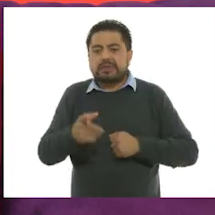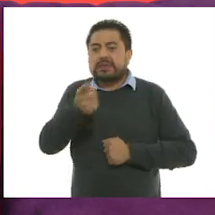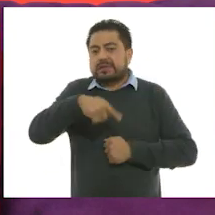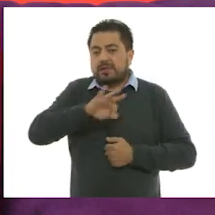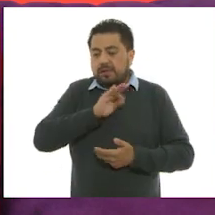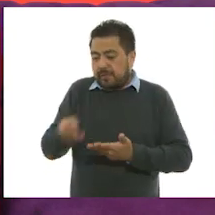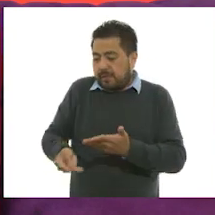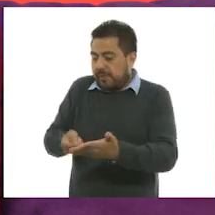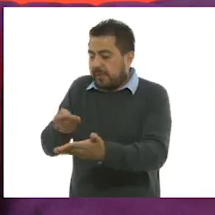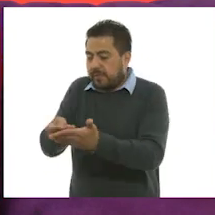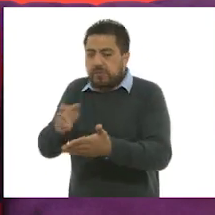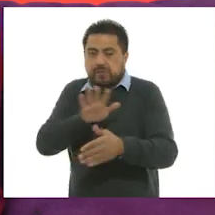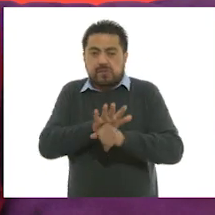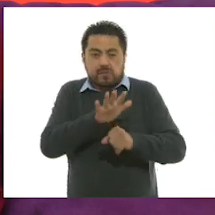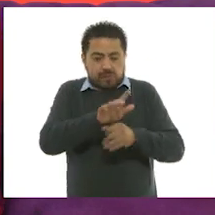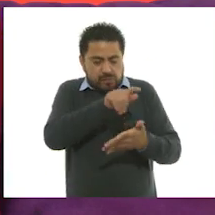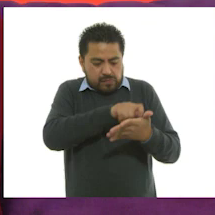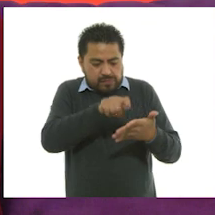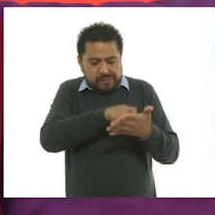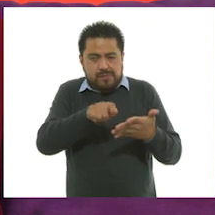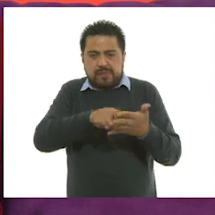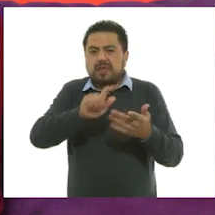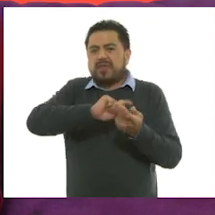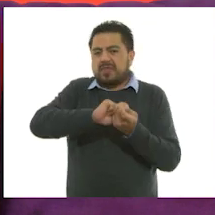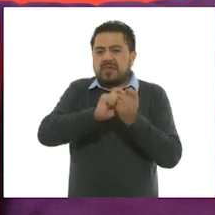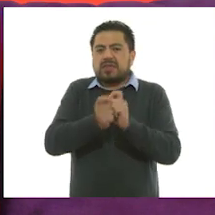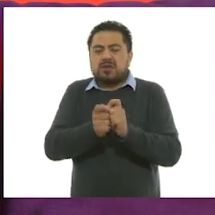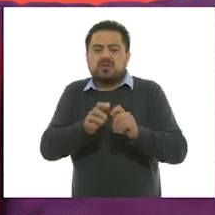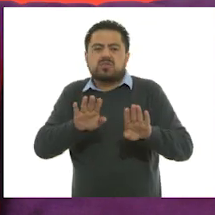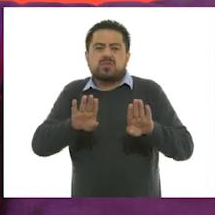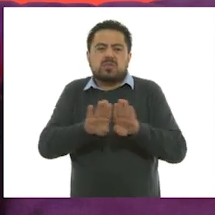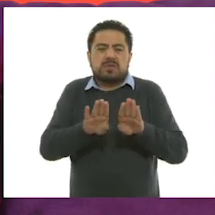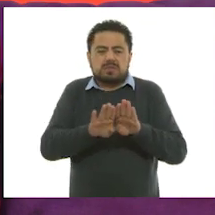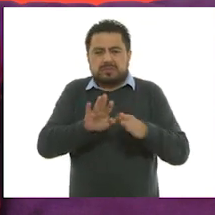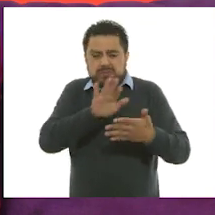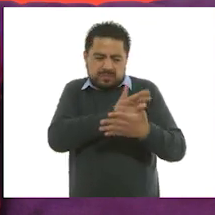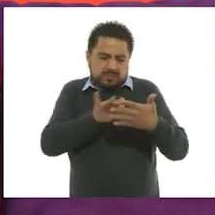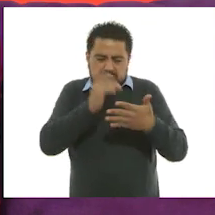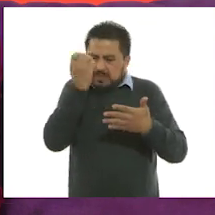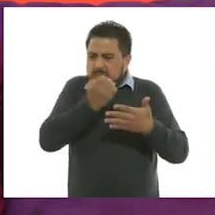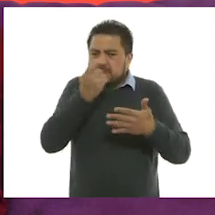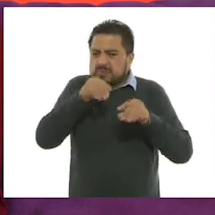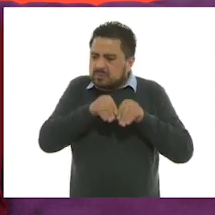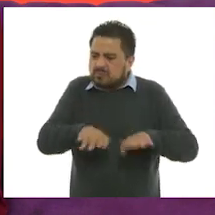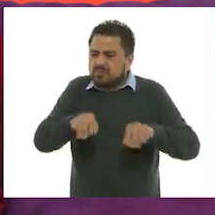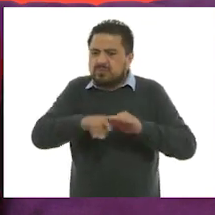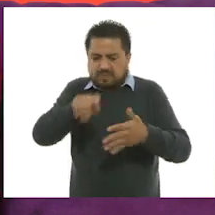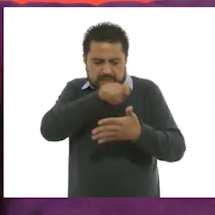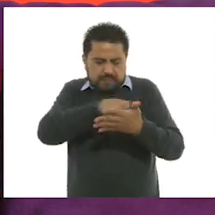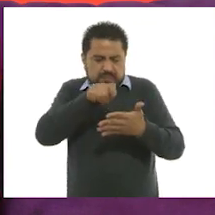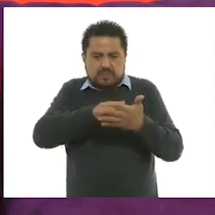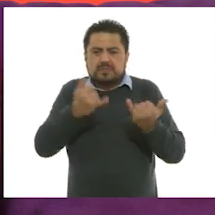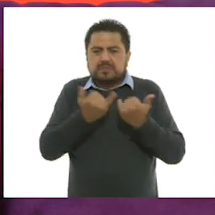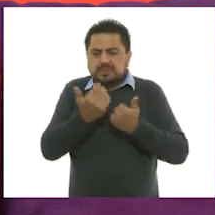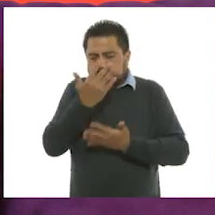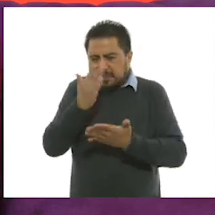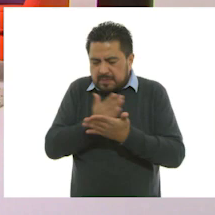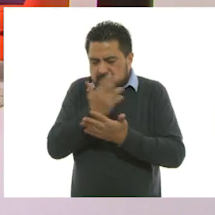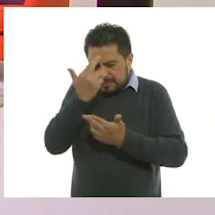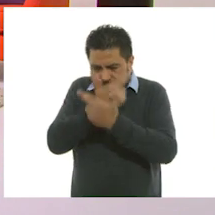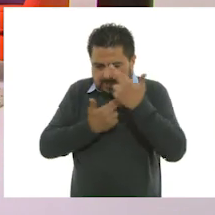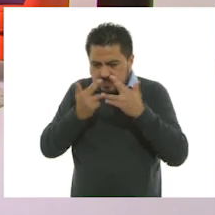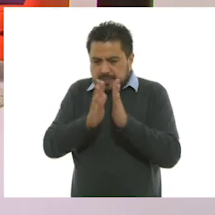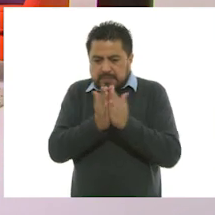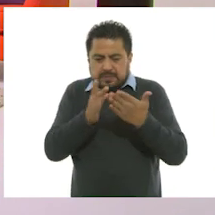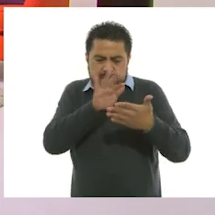a su alcance lo escrito a través de traducciones en situaciones didácticas para promover la escritura y la revisión de textos.